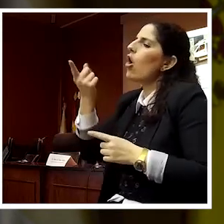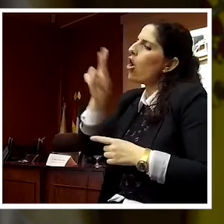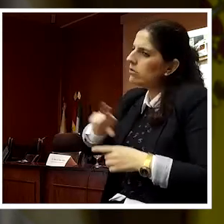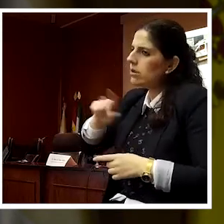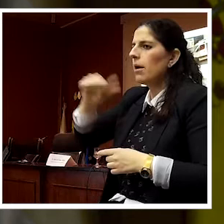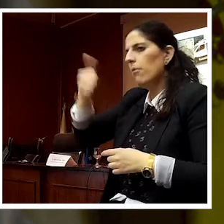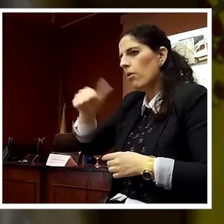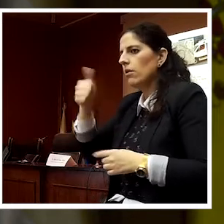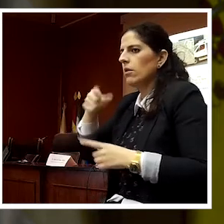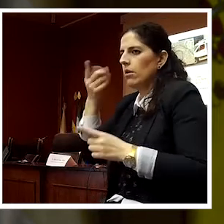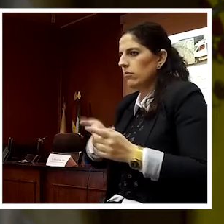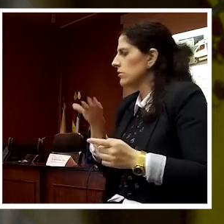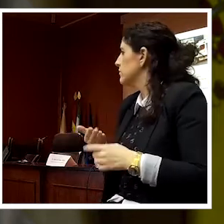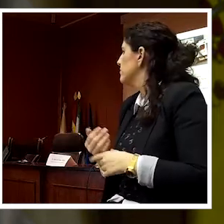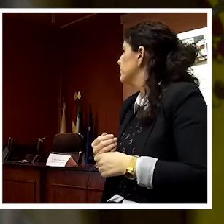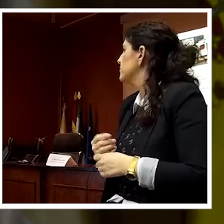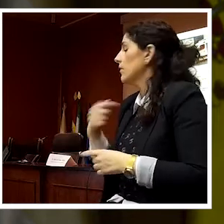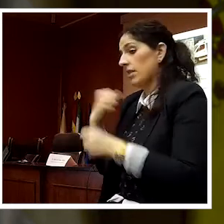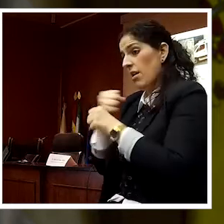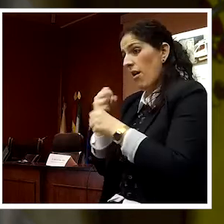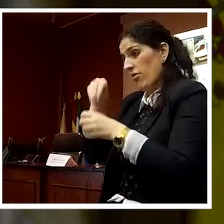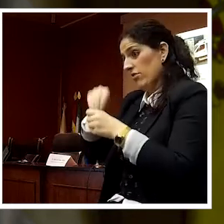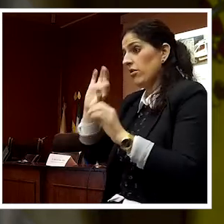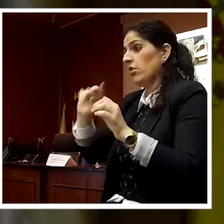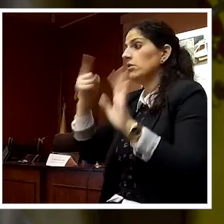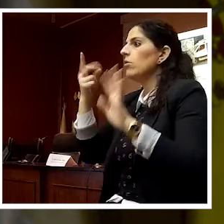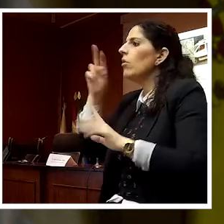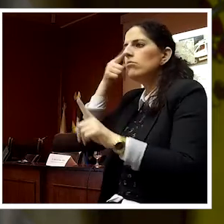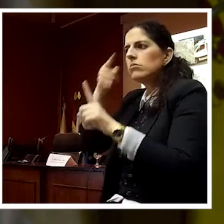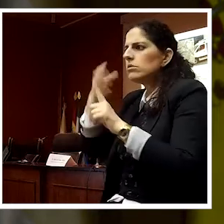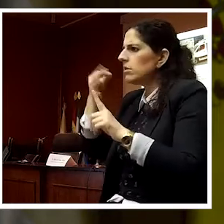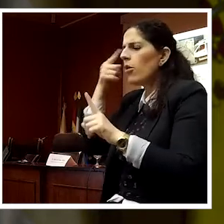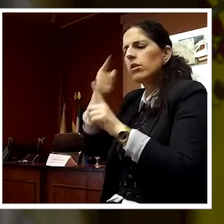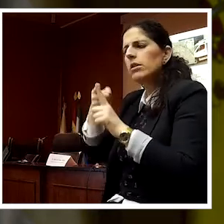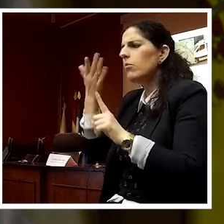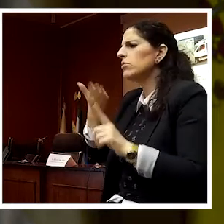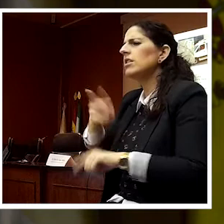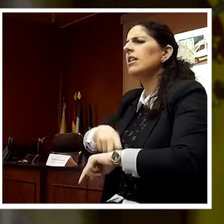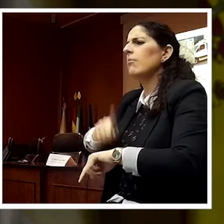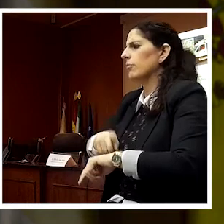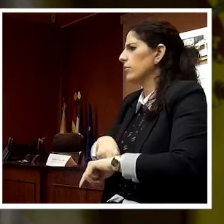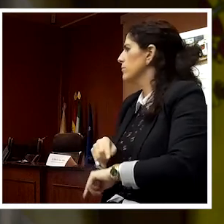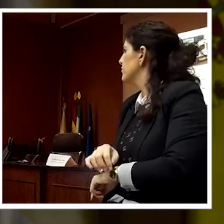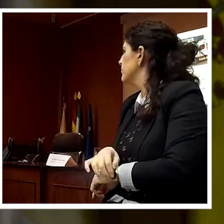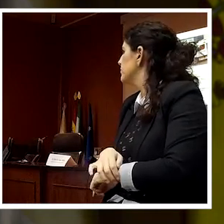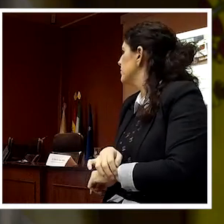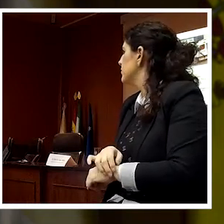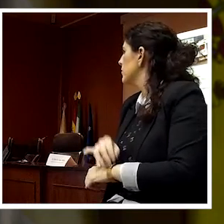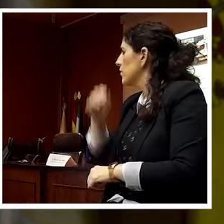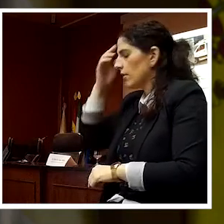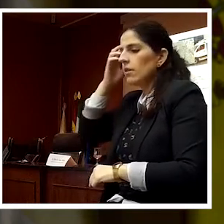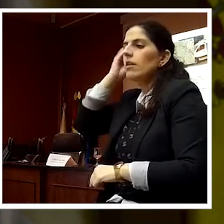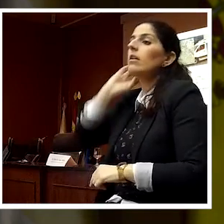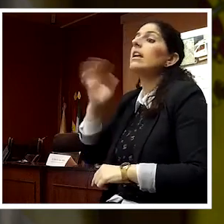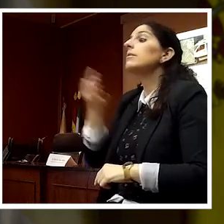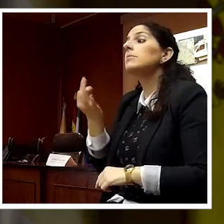está dentro del proceso de trabajo nuestro, es un ítem que no está al azar, ¿no? No está al azar. Pero ¿qué